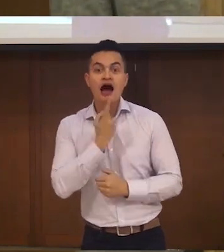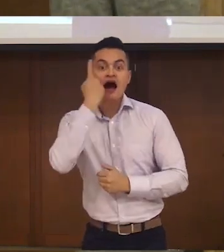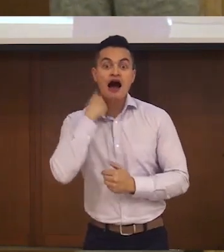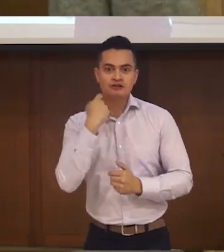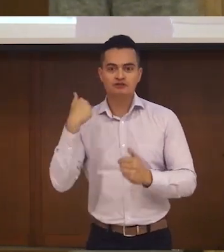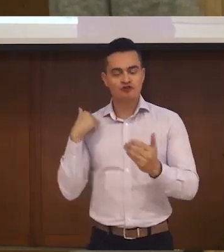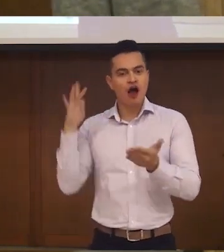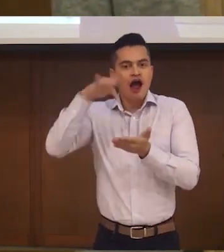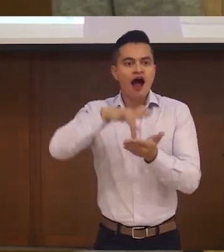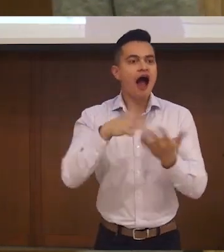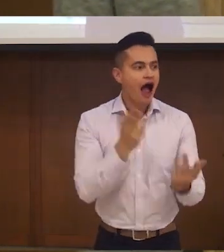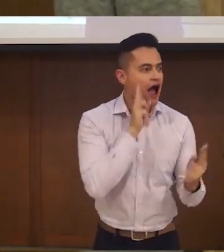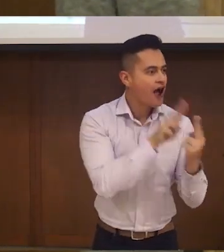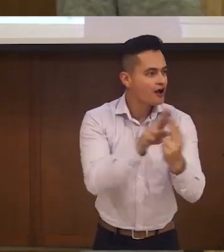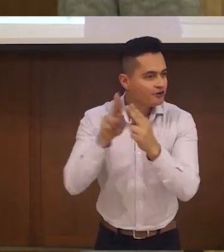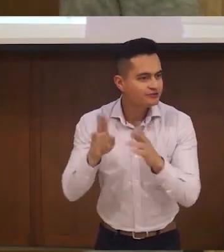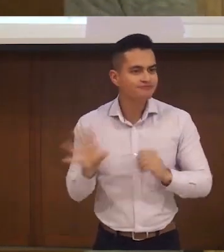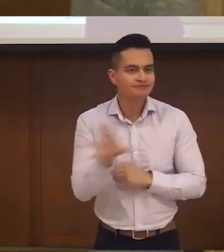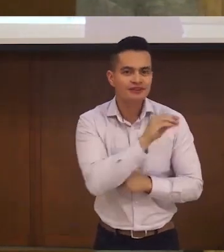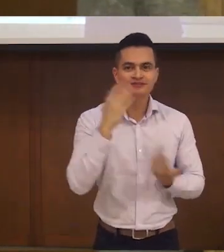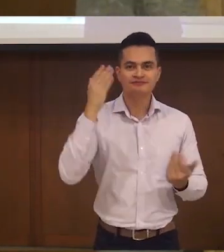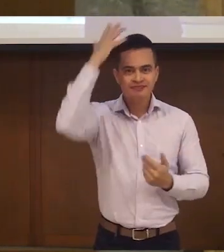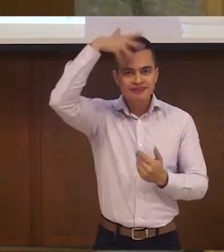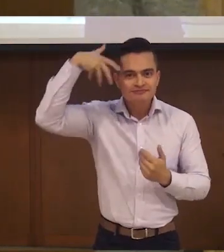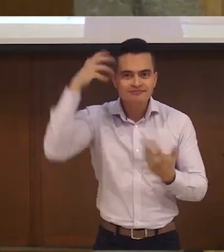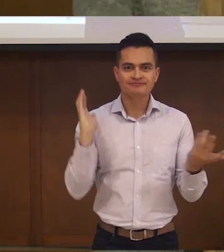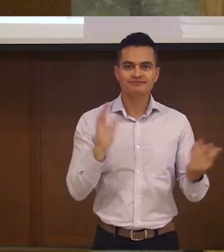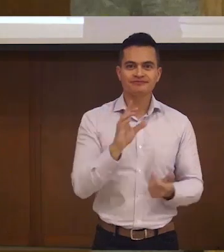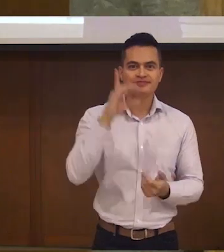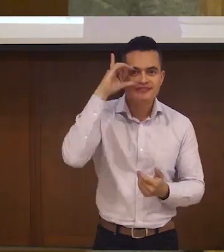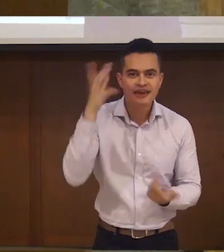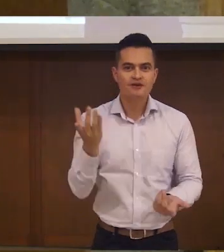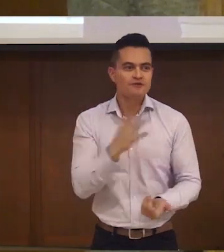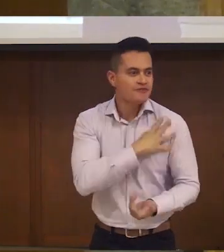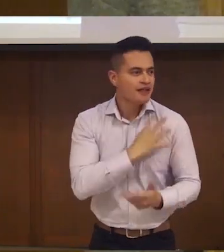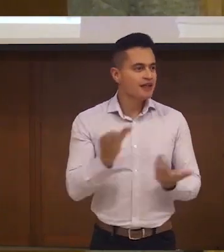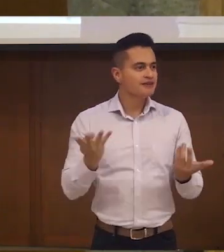María Isabel, a los sordos, a Diego, a Andrés,